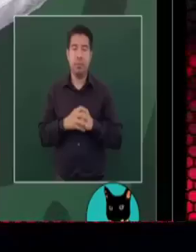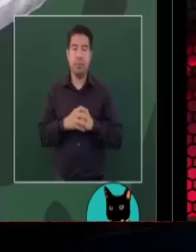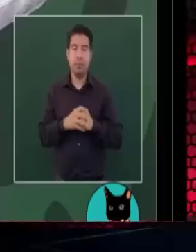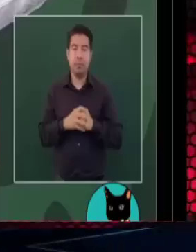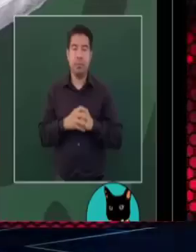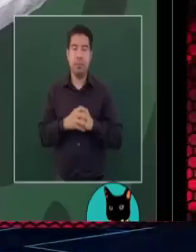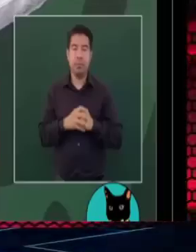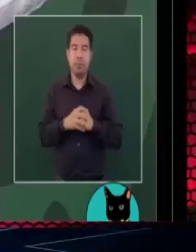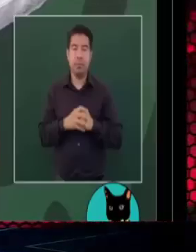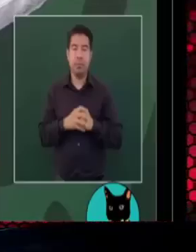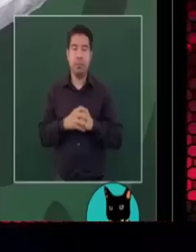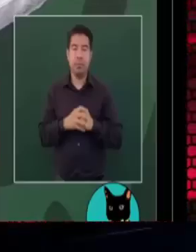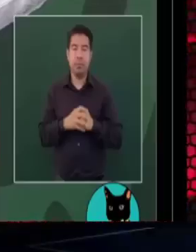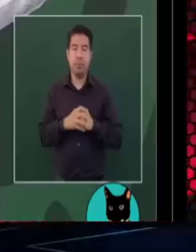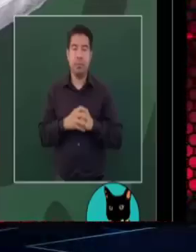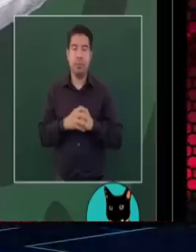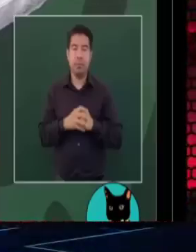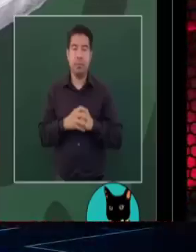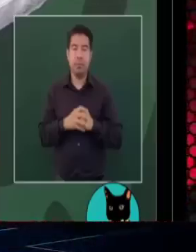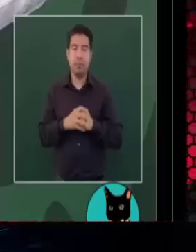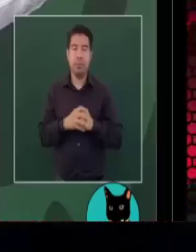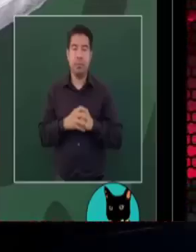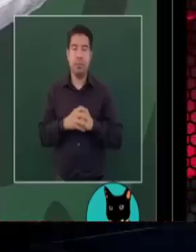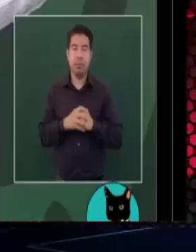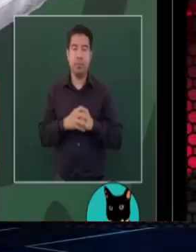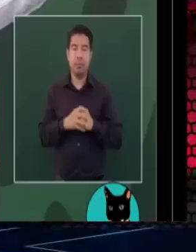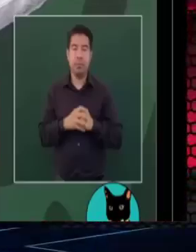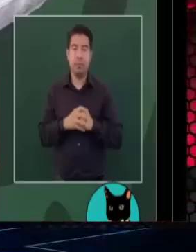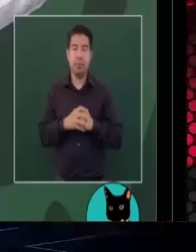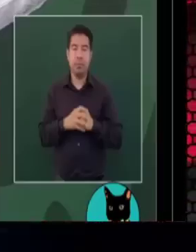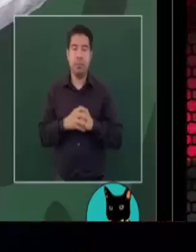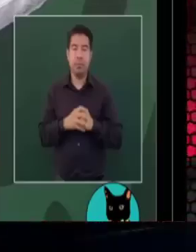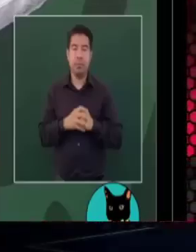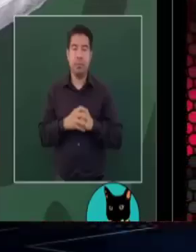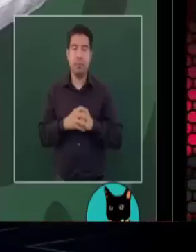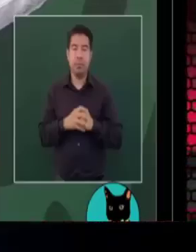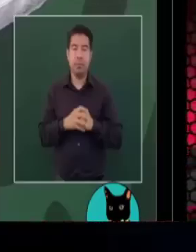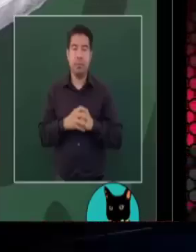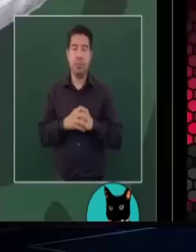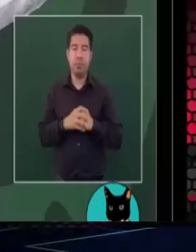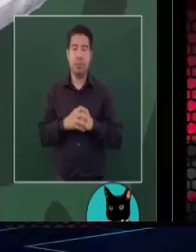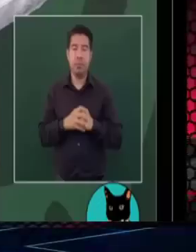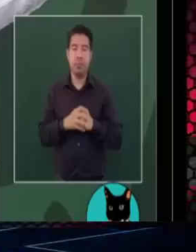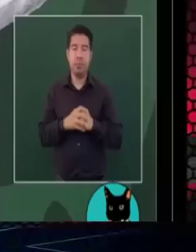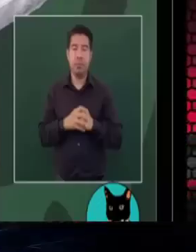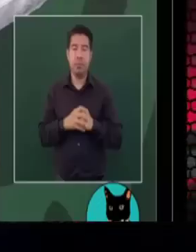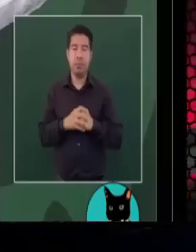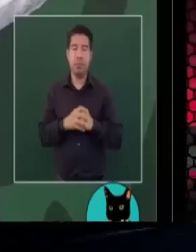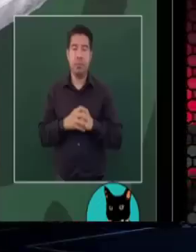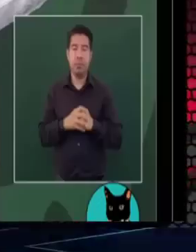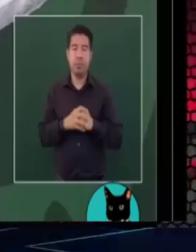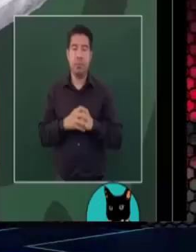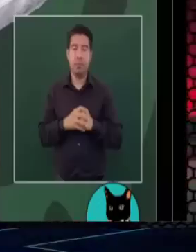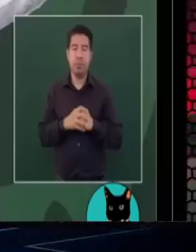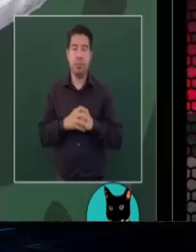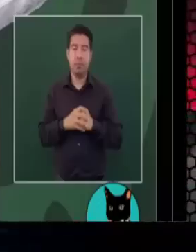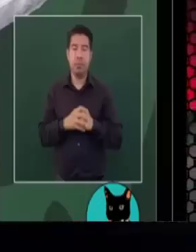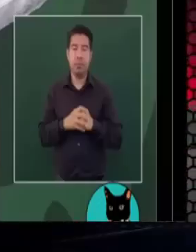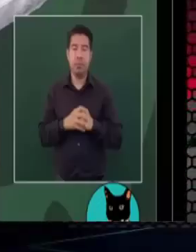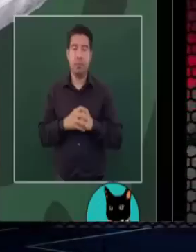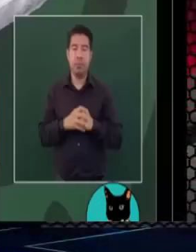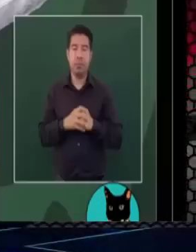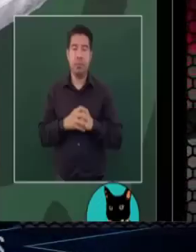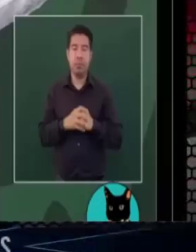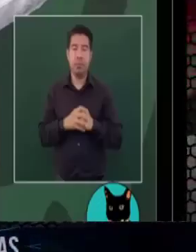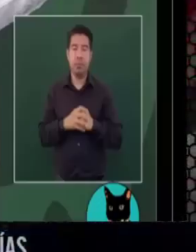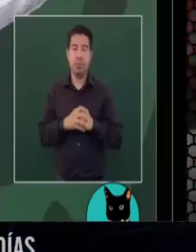herramientas y decir: miren cómo los ministros de la Suprema Corte aplican la ley a su conveniencia. Y eso es lo que vamos